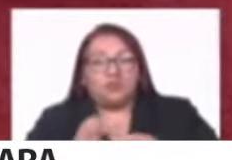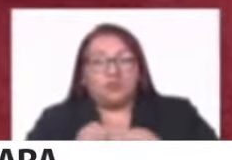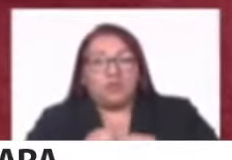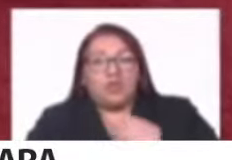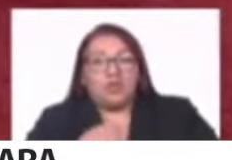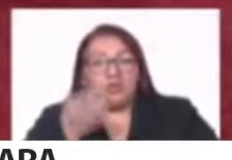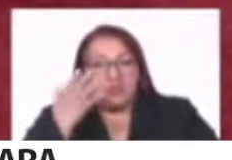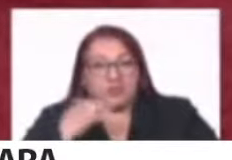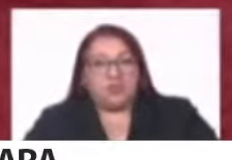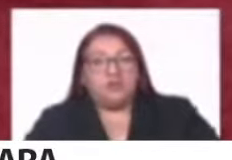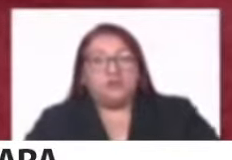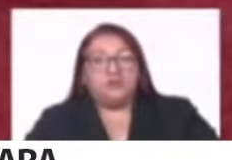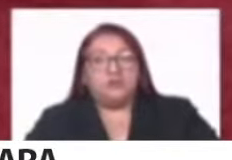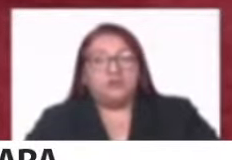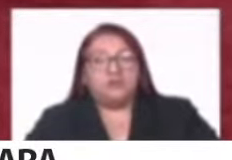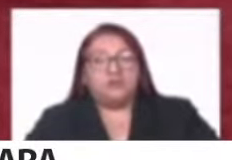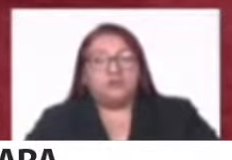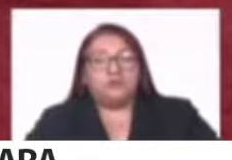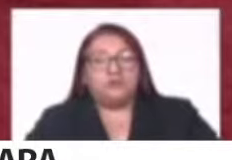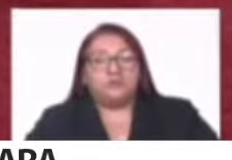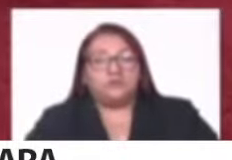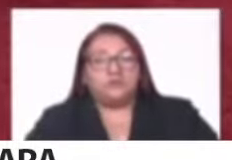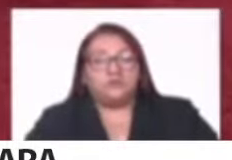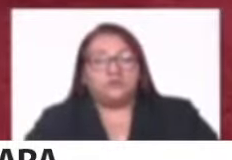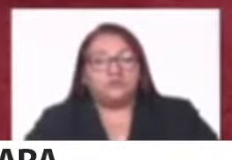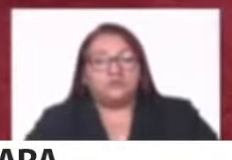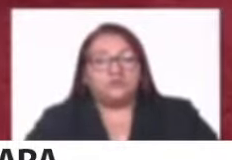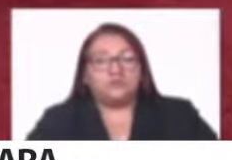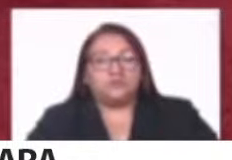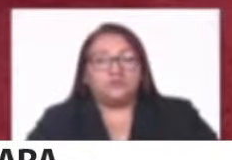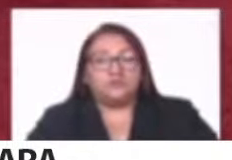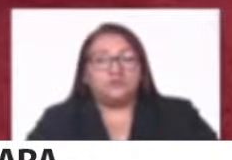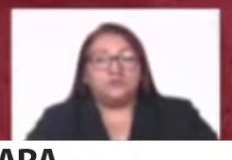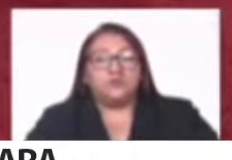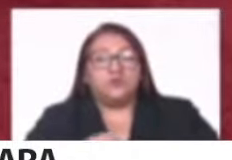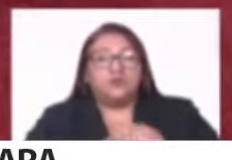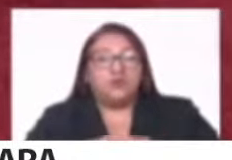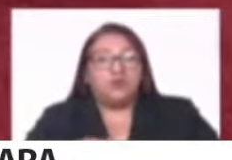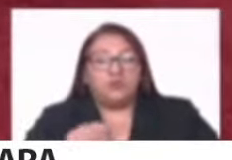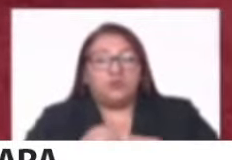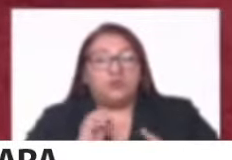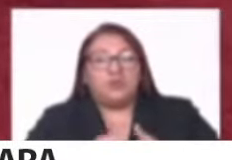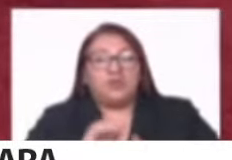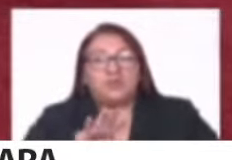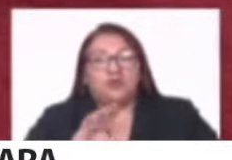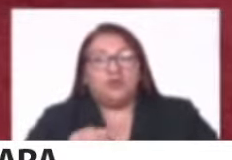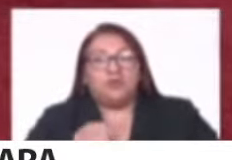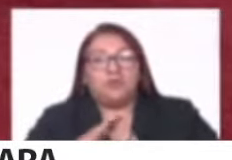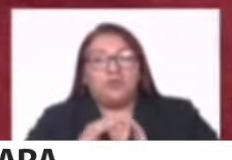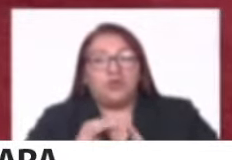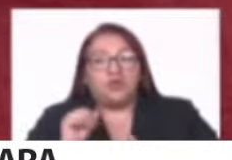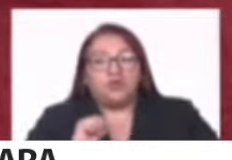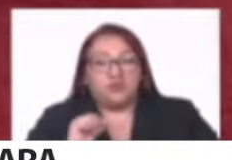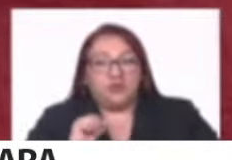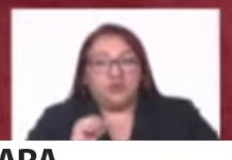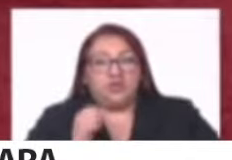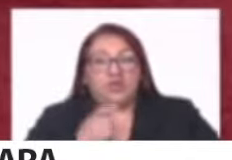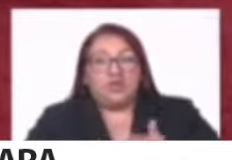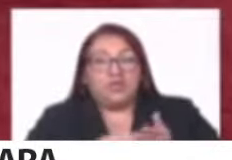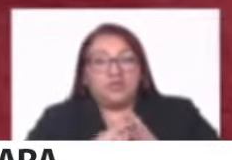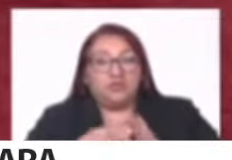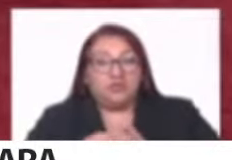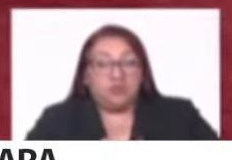año pasado. De esta manera, señores congresistas, se financiarán inversiones por más de 5 mil millones de soles que